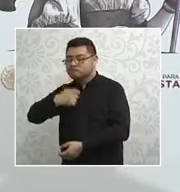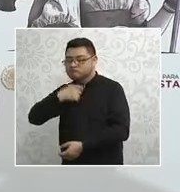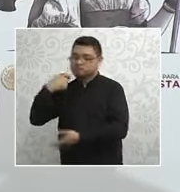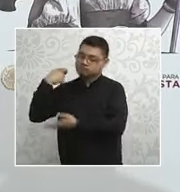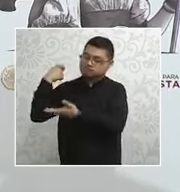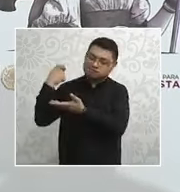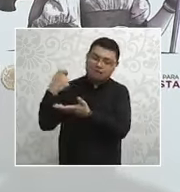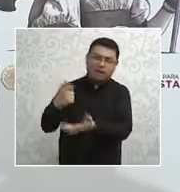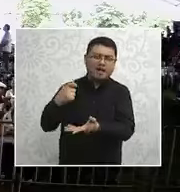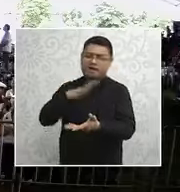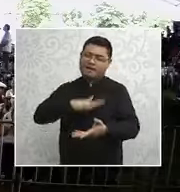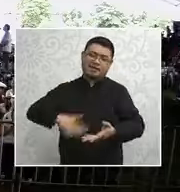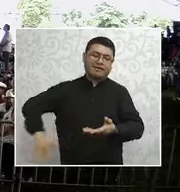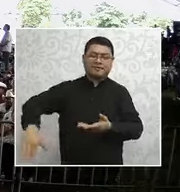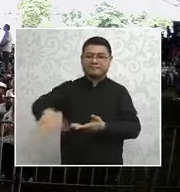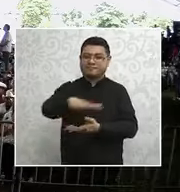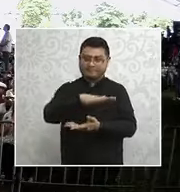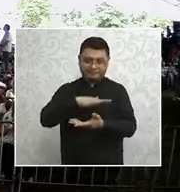la